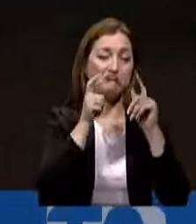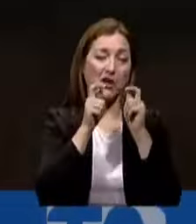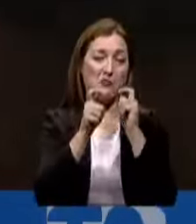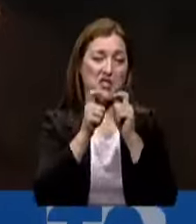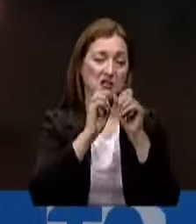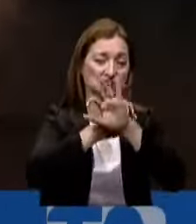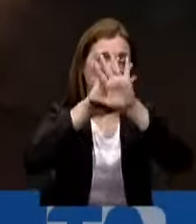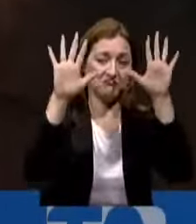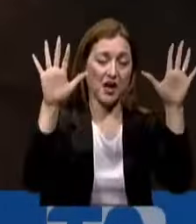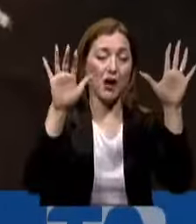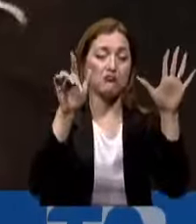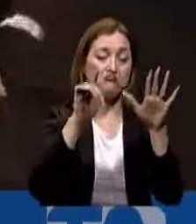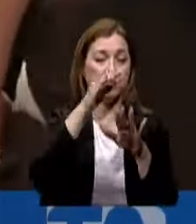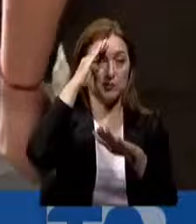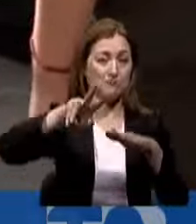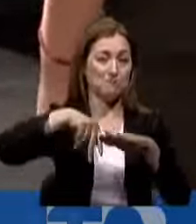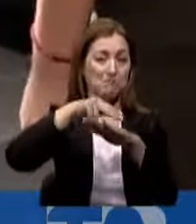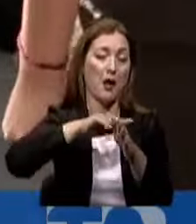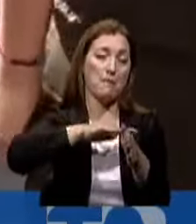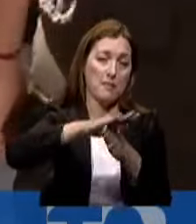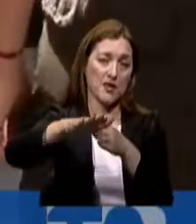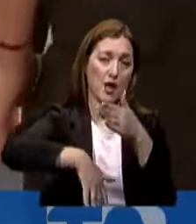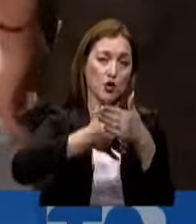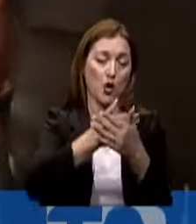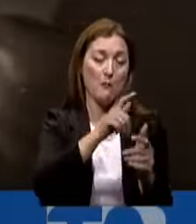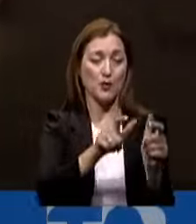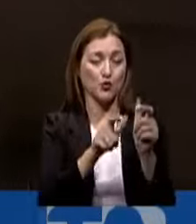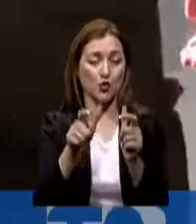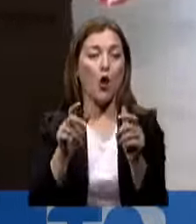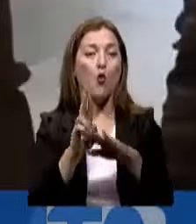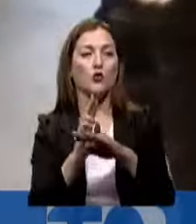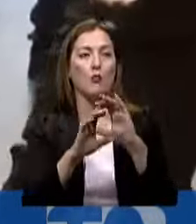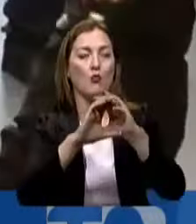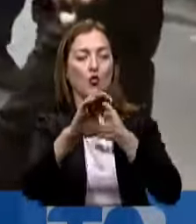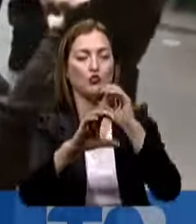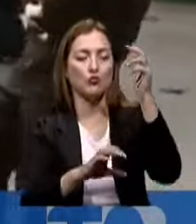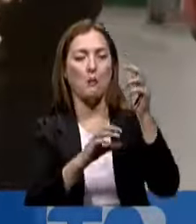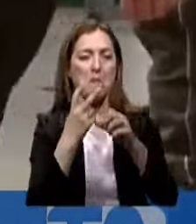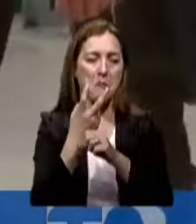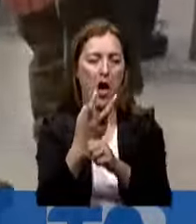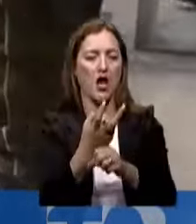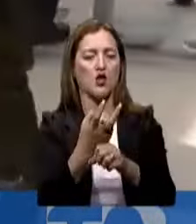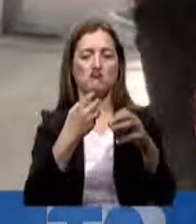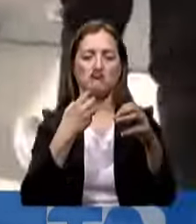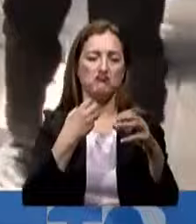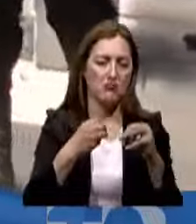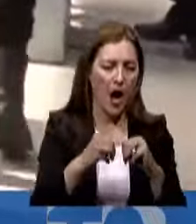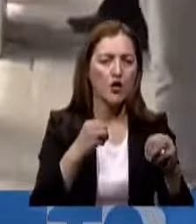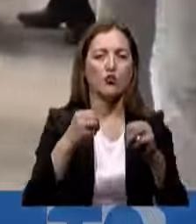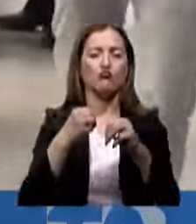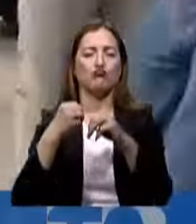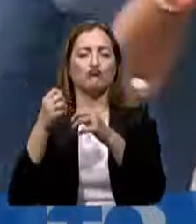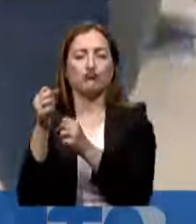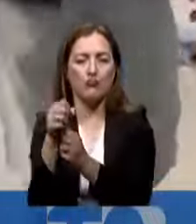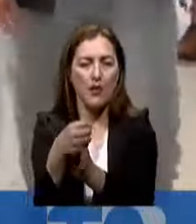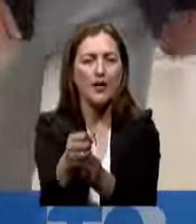que esa es la invitación que realiza la Policía Nacional a las personas que utilizan estos medios de transporte, no solo en el